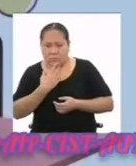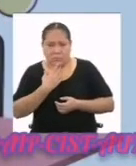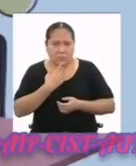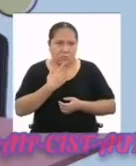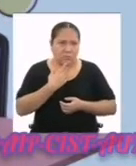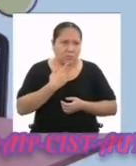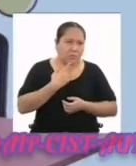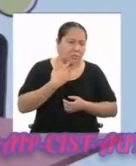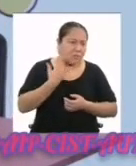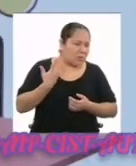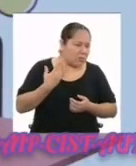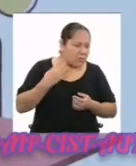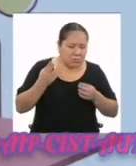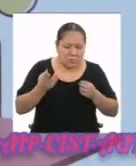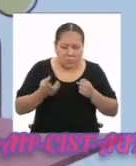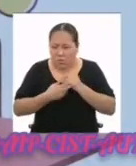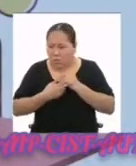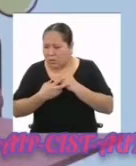Debe estar por algún lado.